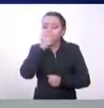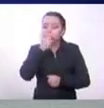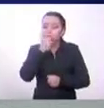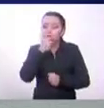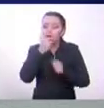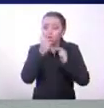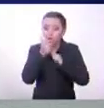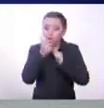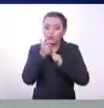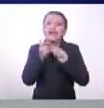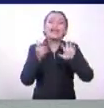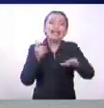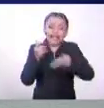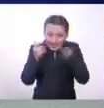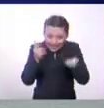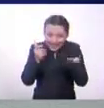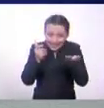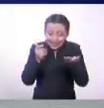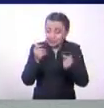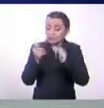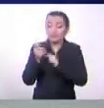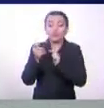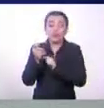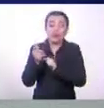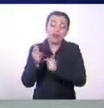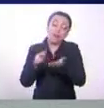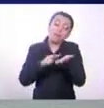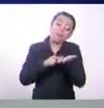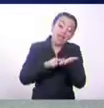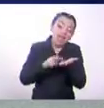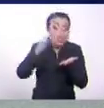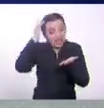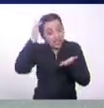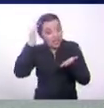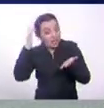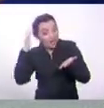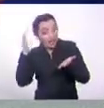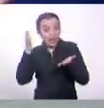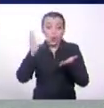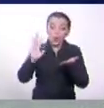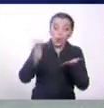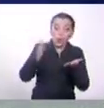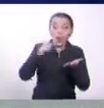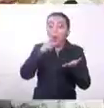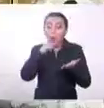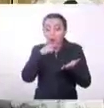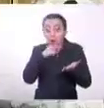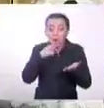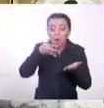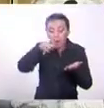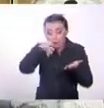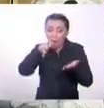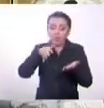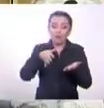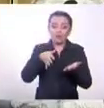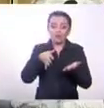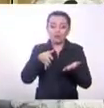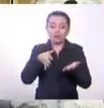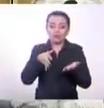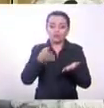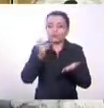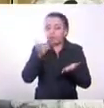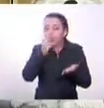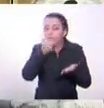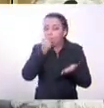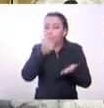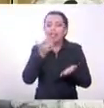es verde y cuando está maduro es amarillo o rojo y es muy sabroso. O sea, por ejemplo, si lo vemos así, con